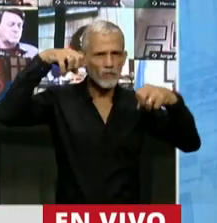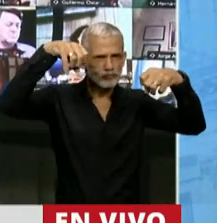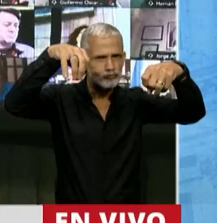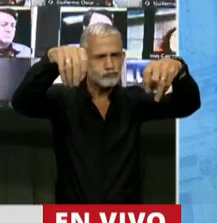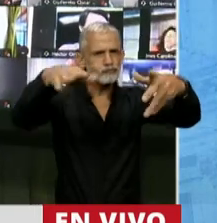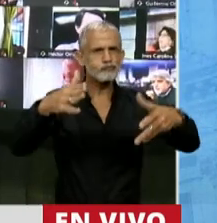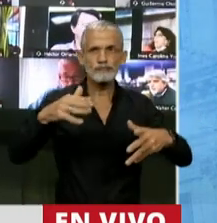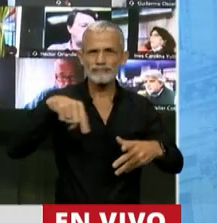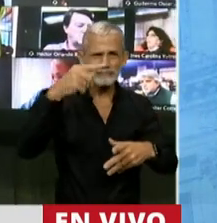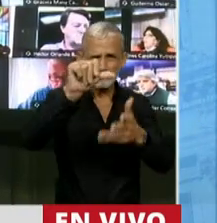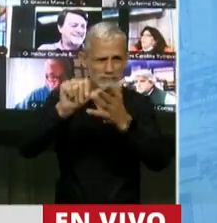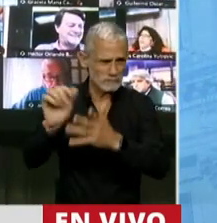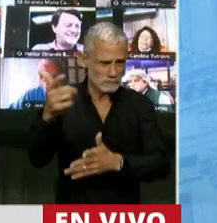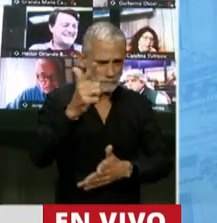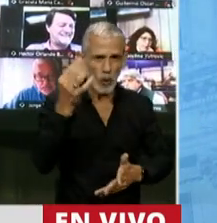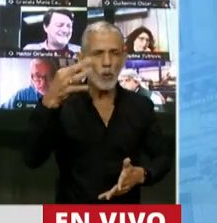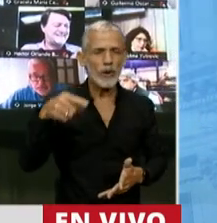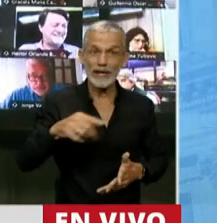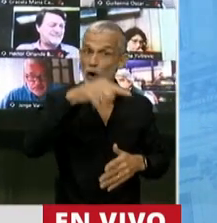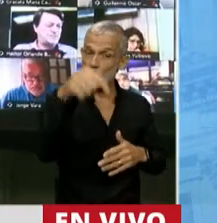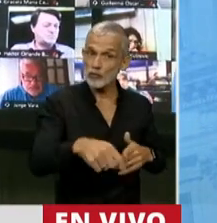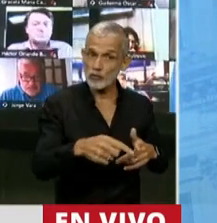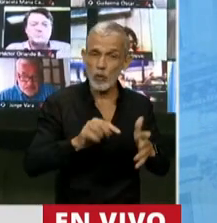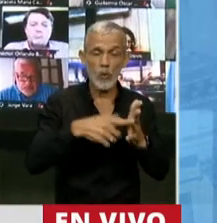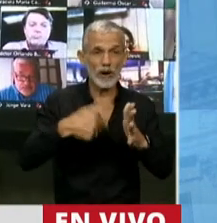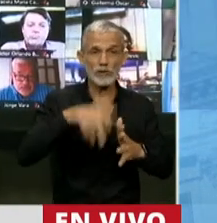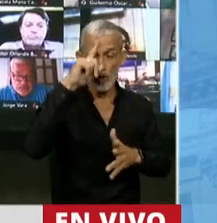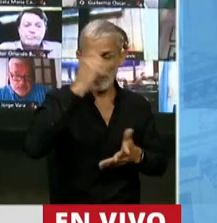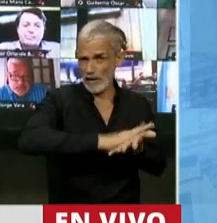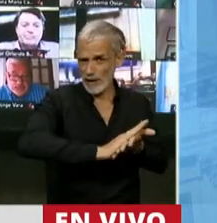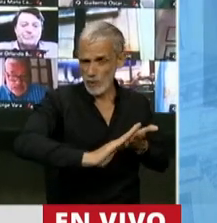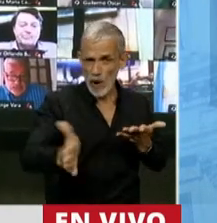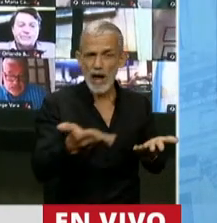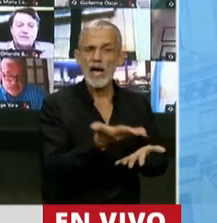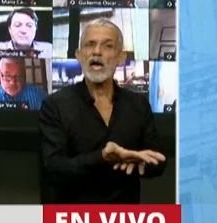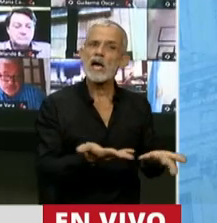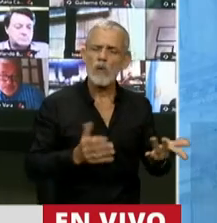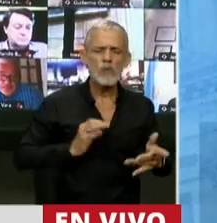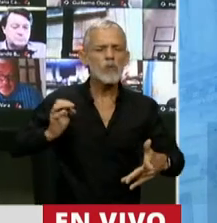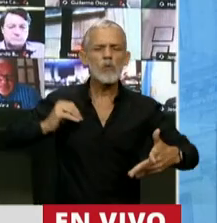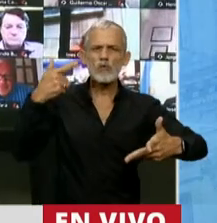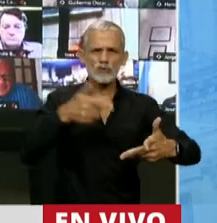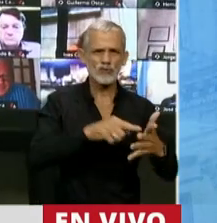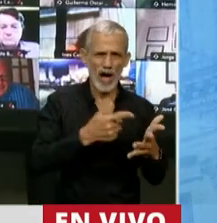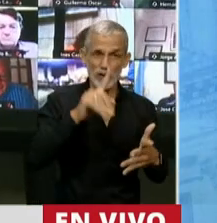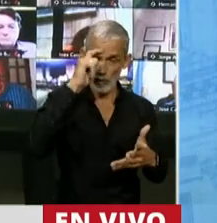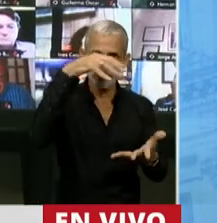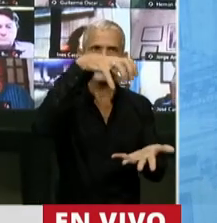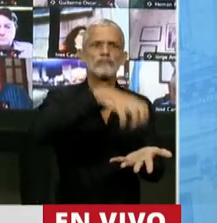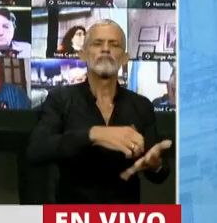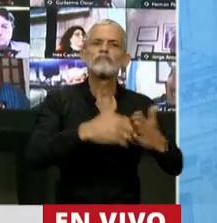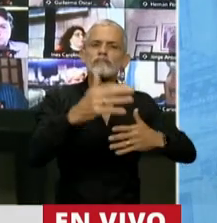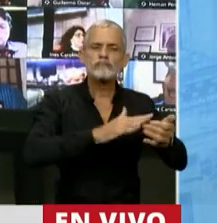en el país. Ese sur que tiene hospitales nuevos después de muchos años en la Ciudad de Buenos Aires.